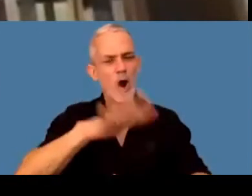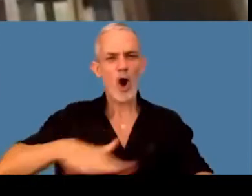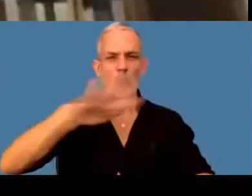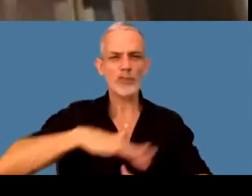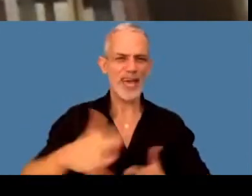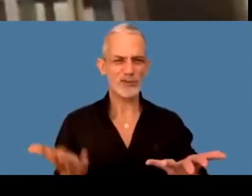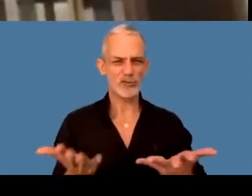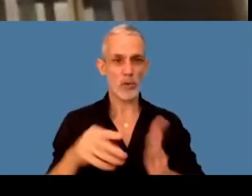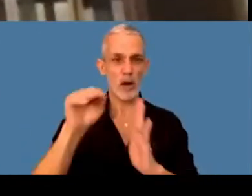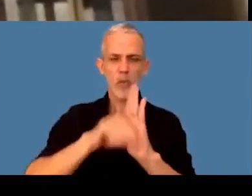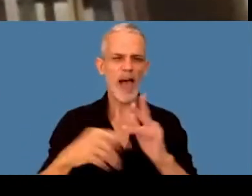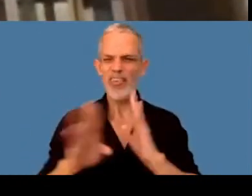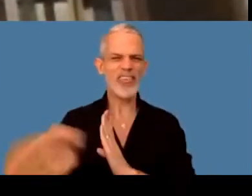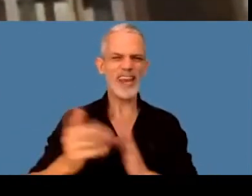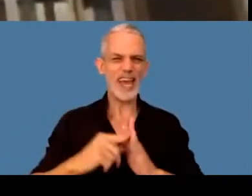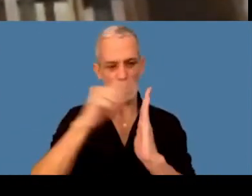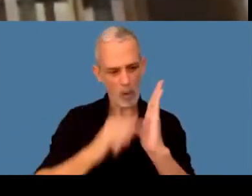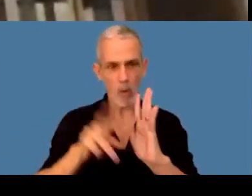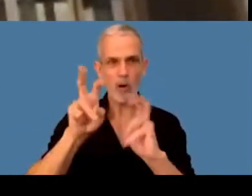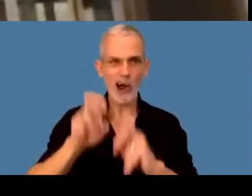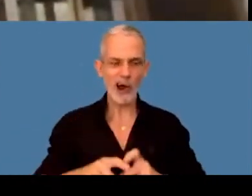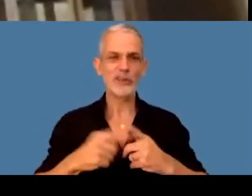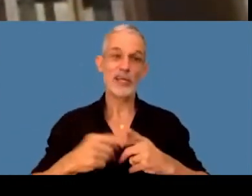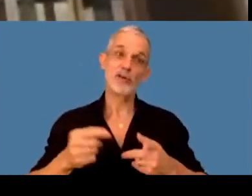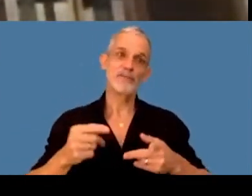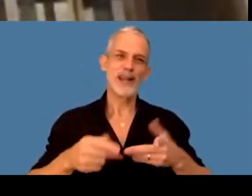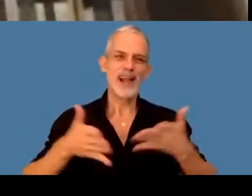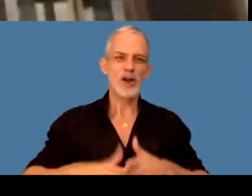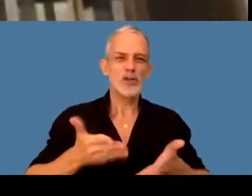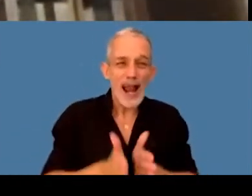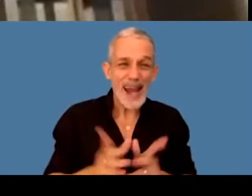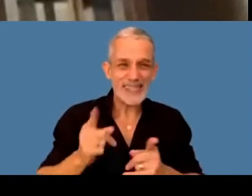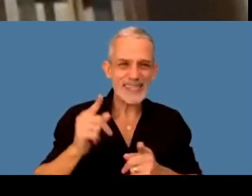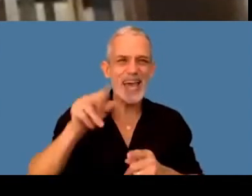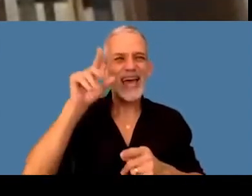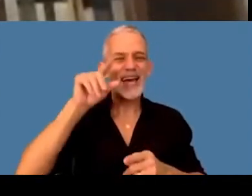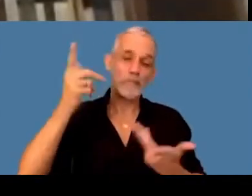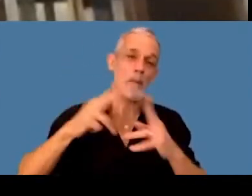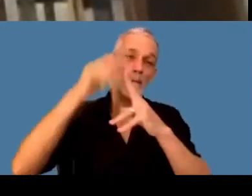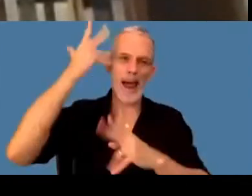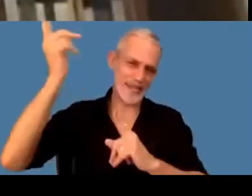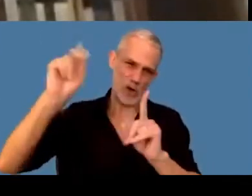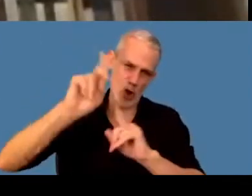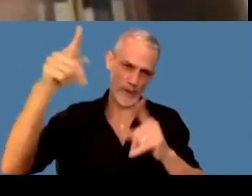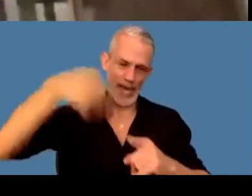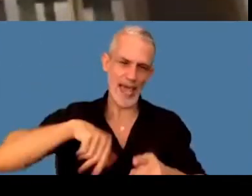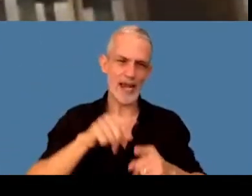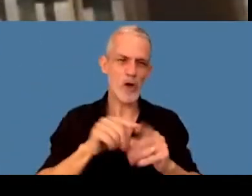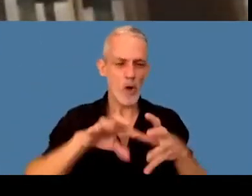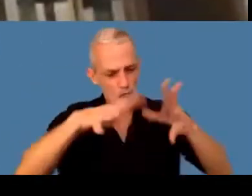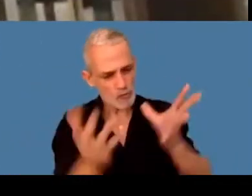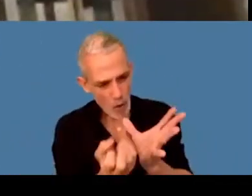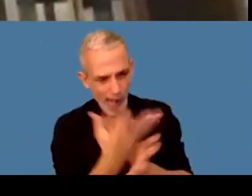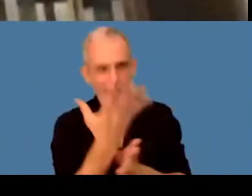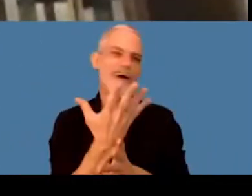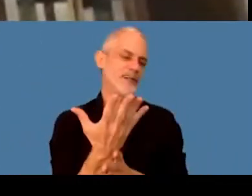que ustedes ya saben que los chicos no vienen de París ni nacen de repollos, ¿no? Ya lo saben. Bueno, los contenidos tampoco